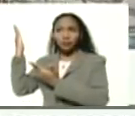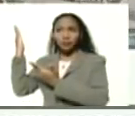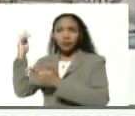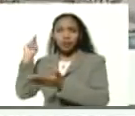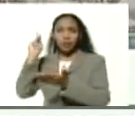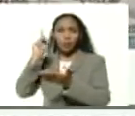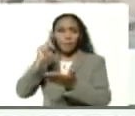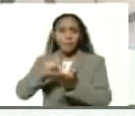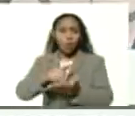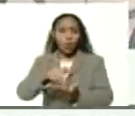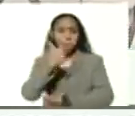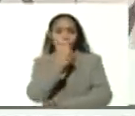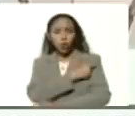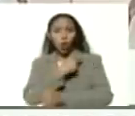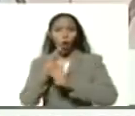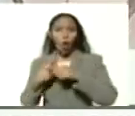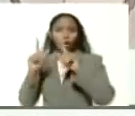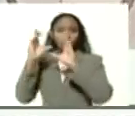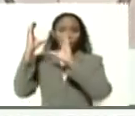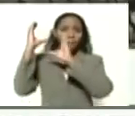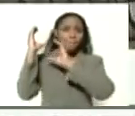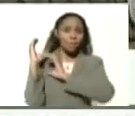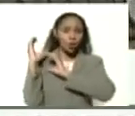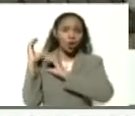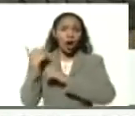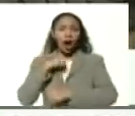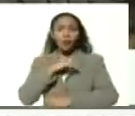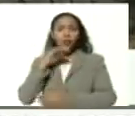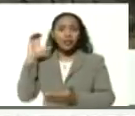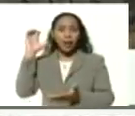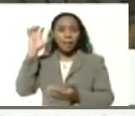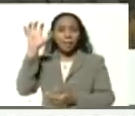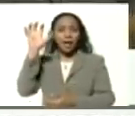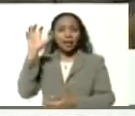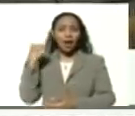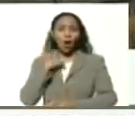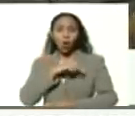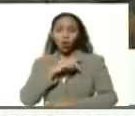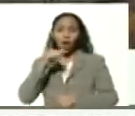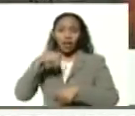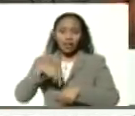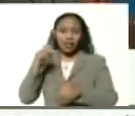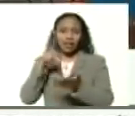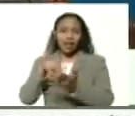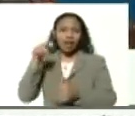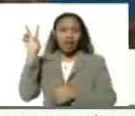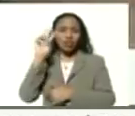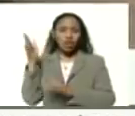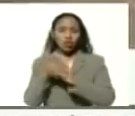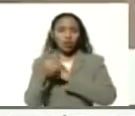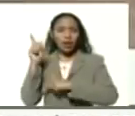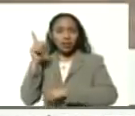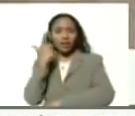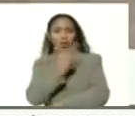Sputnik V, otro cargamento a nuestra patria, otro cargamento a Venezuela de esta extraordinaria vacuna.